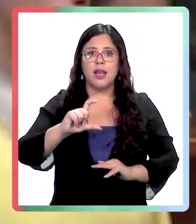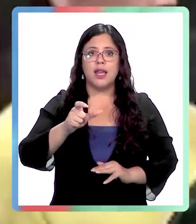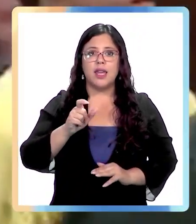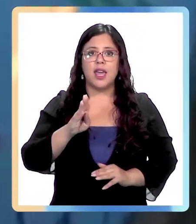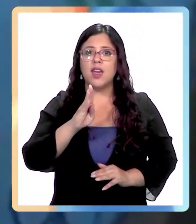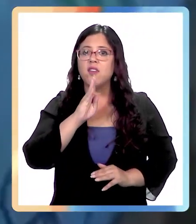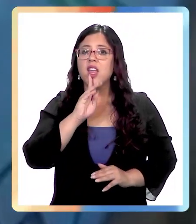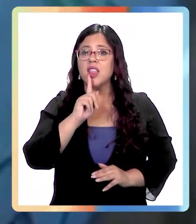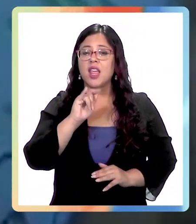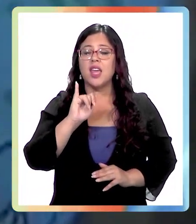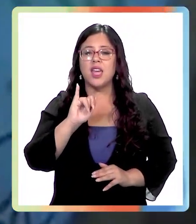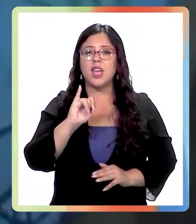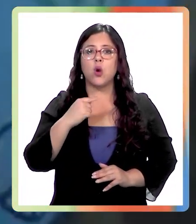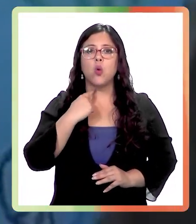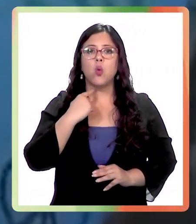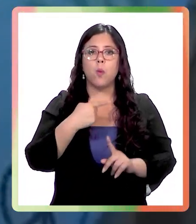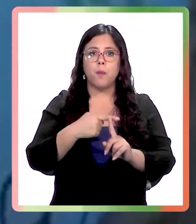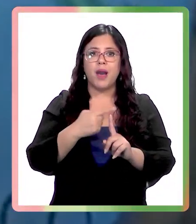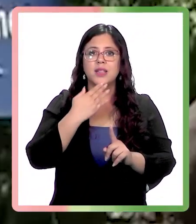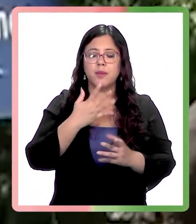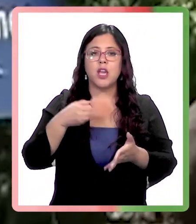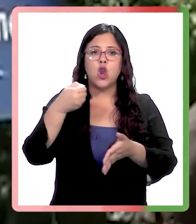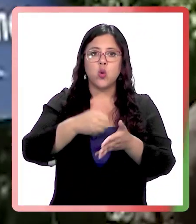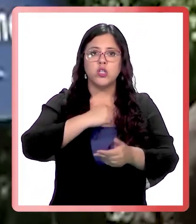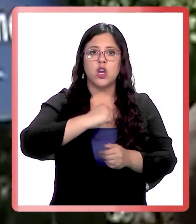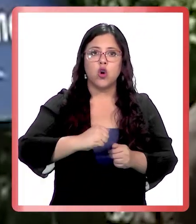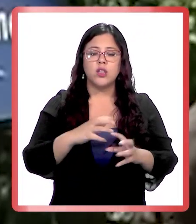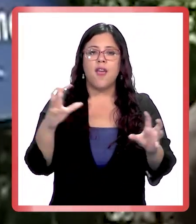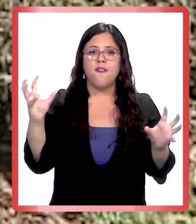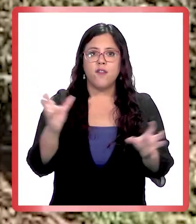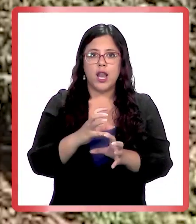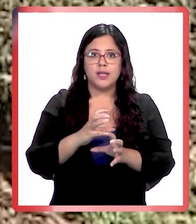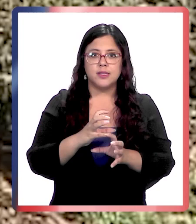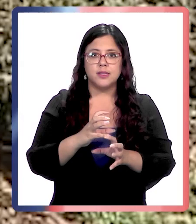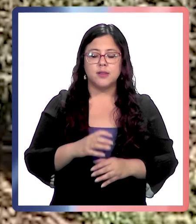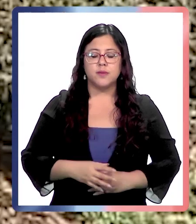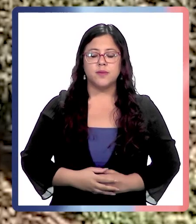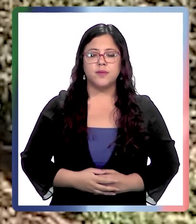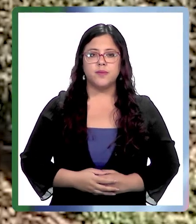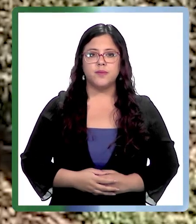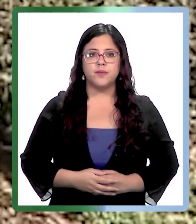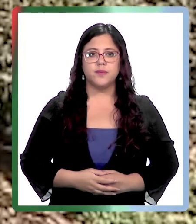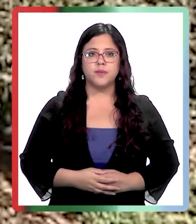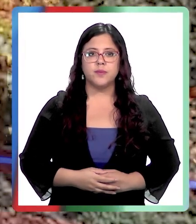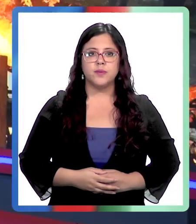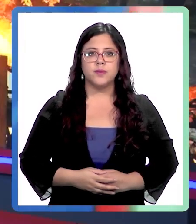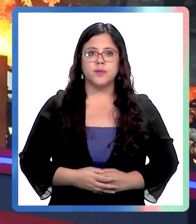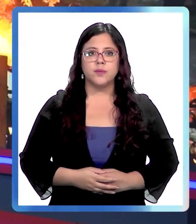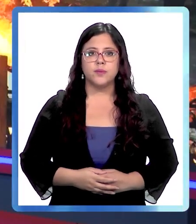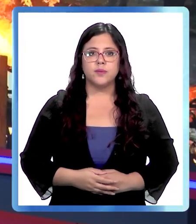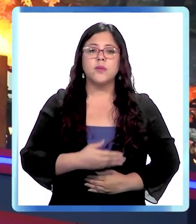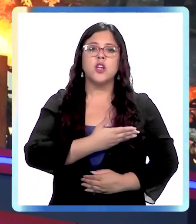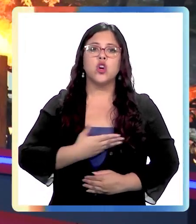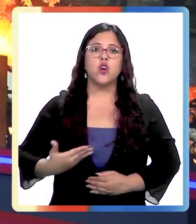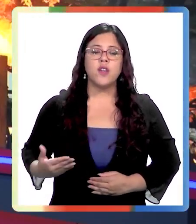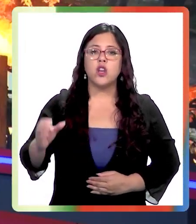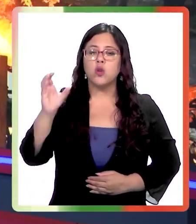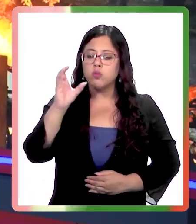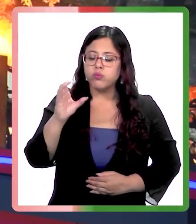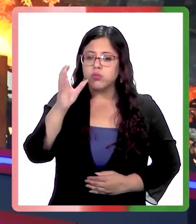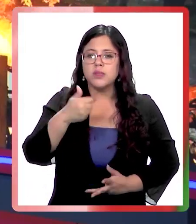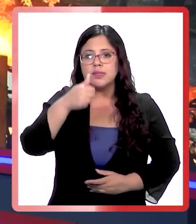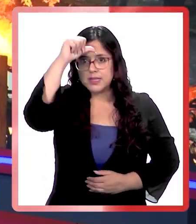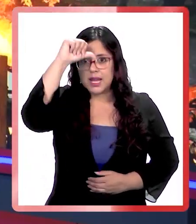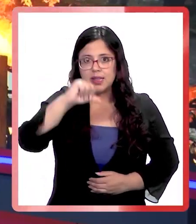comunidad LGBTIQ+, y de la lucha contra la violencia homofóbica. El gobierno